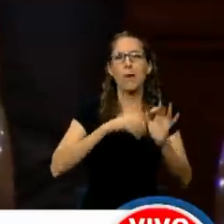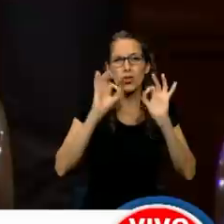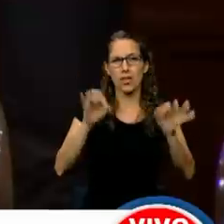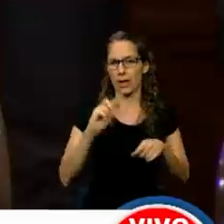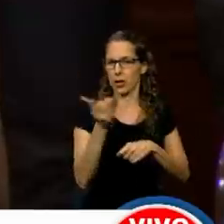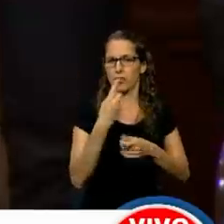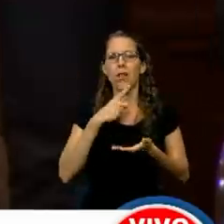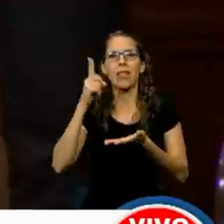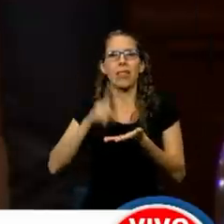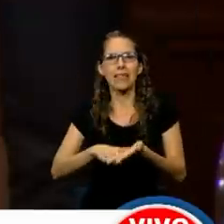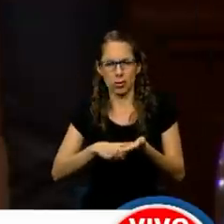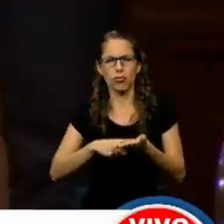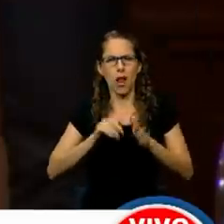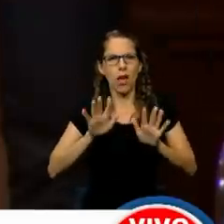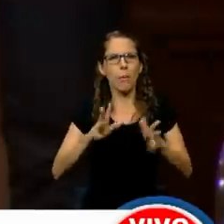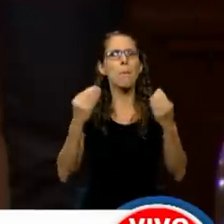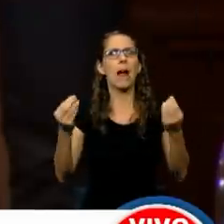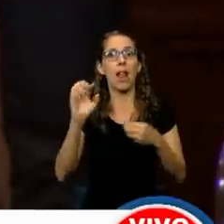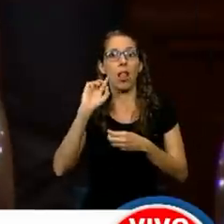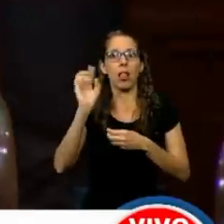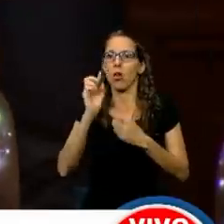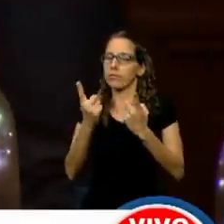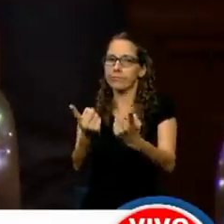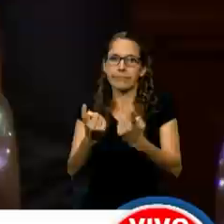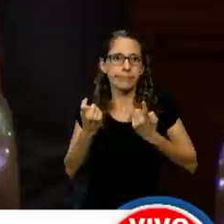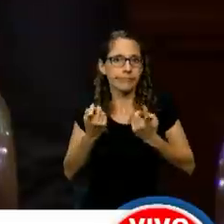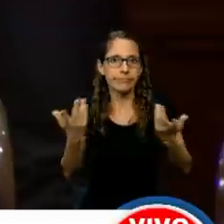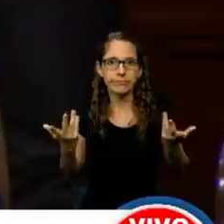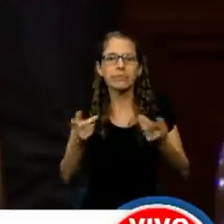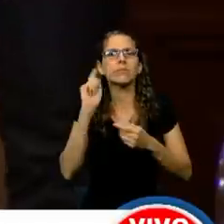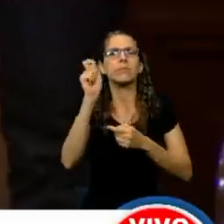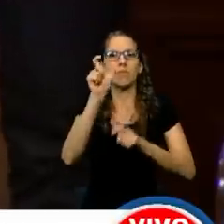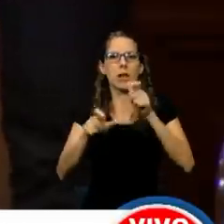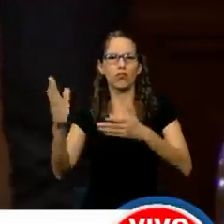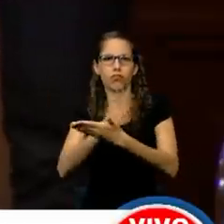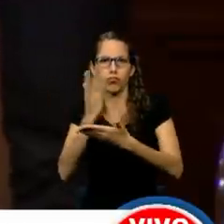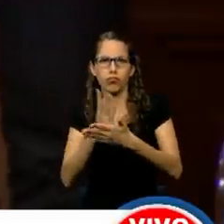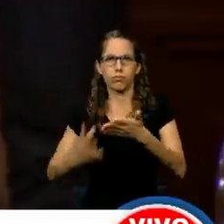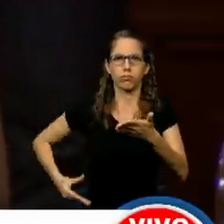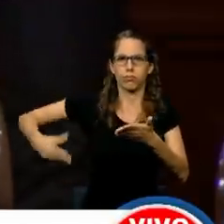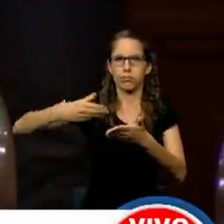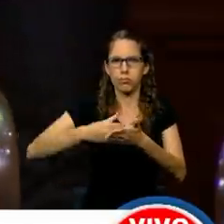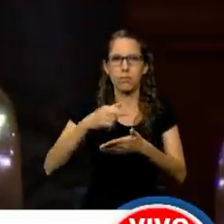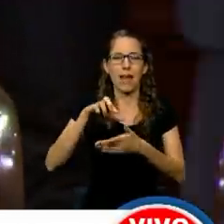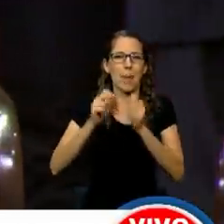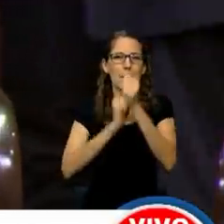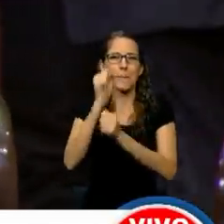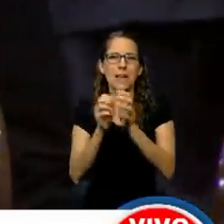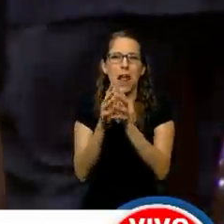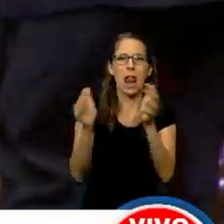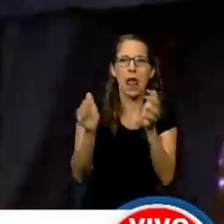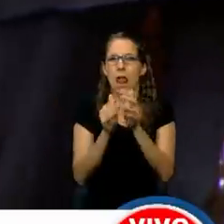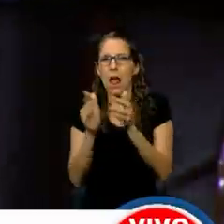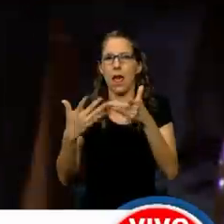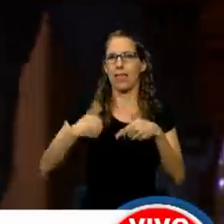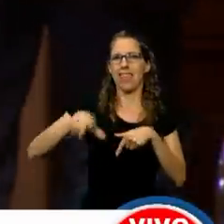fundamentalmente para garantizar los dólares que necesitan los que producen los que invierten que son las pymes a lo largo ya lo ancho de la